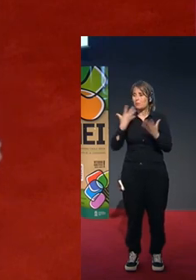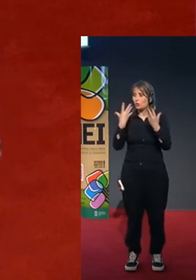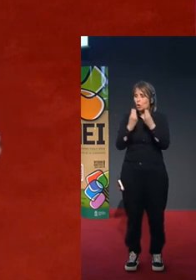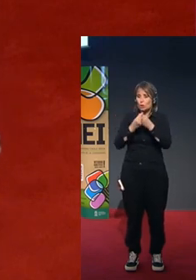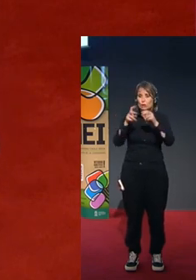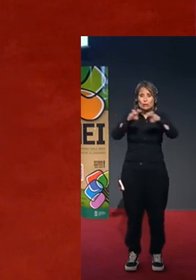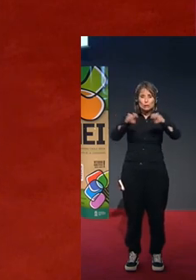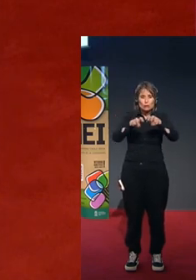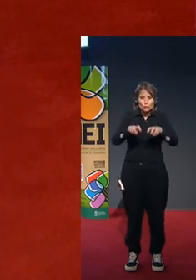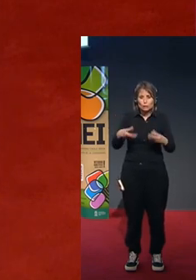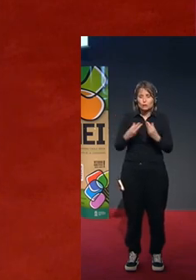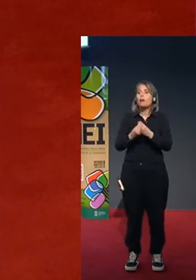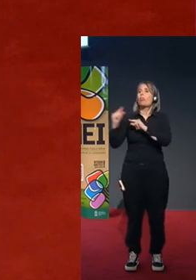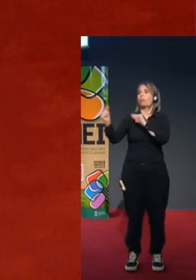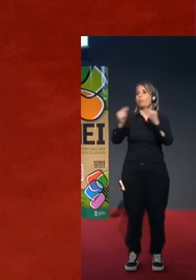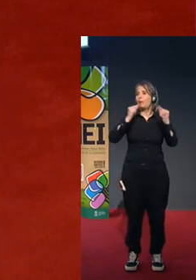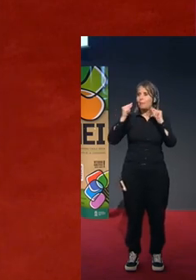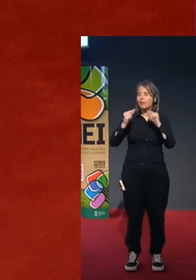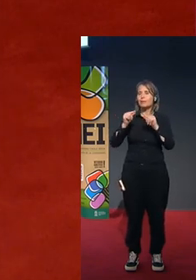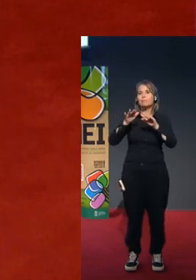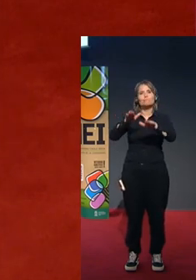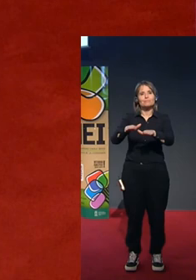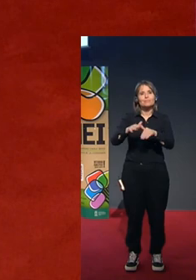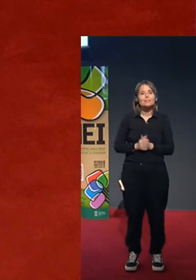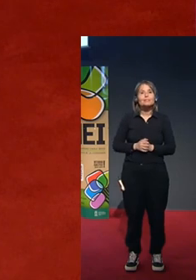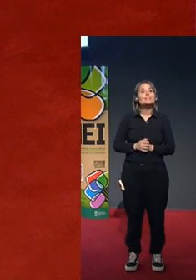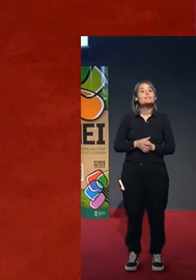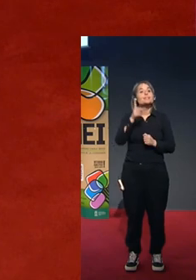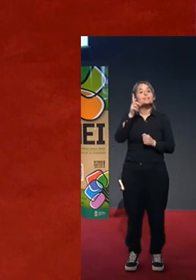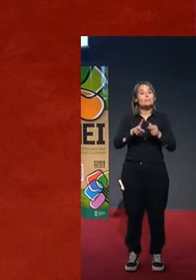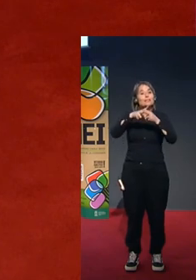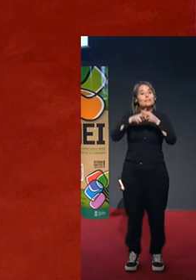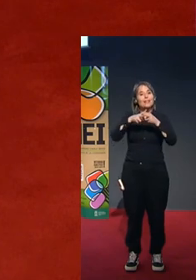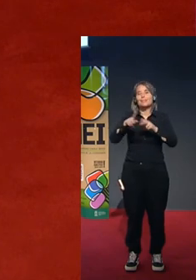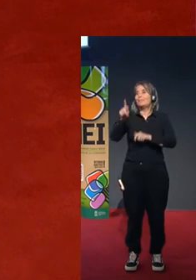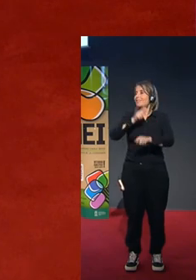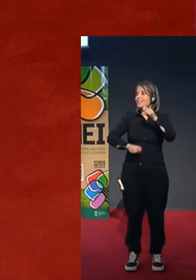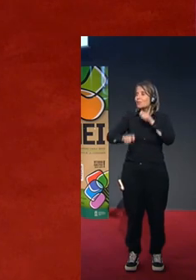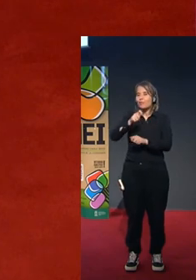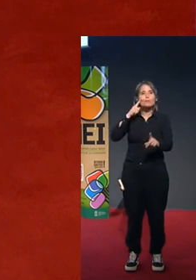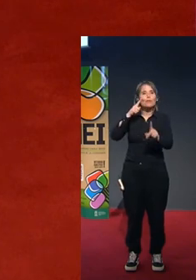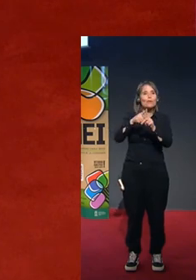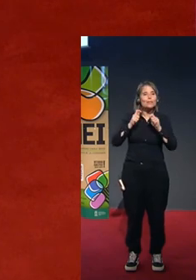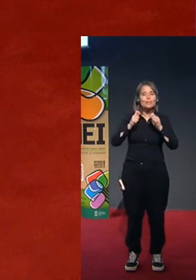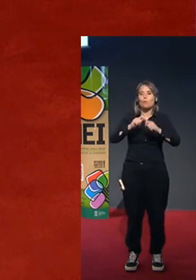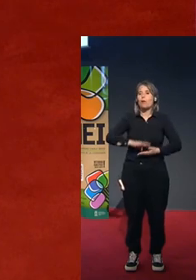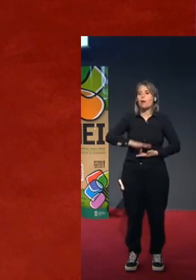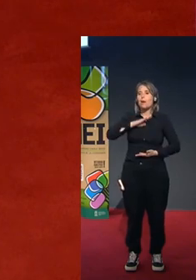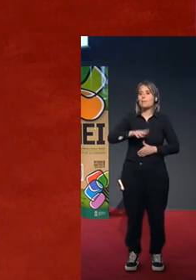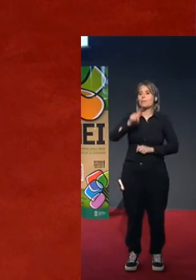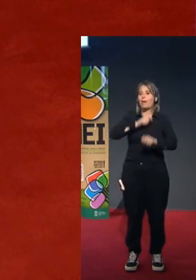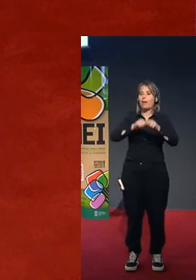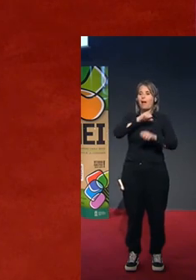salas y propiciado lugares para el debate y recordar también los talleres dirigidos a asociaciones que buscaban dotarlas de mayor capacidad de